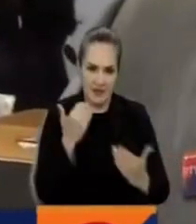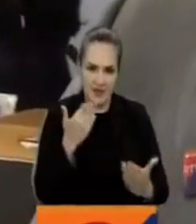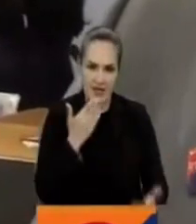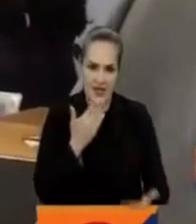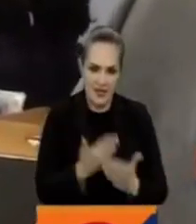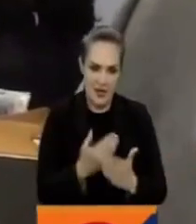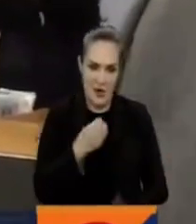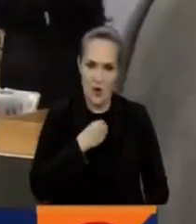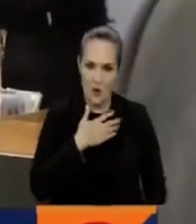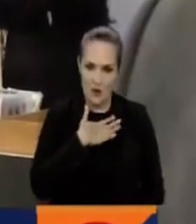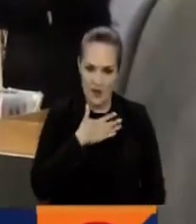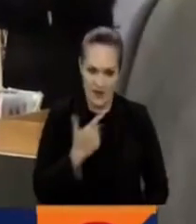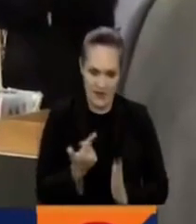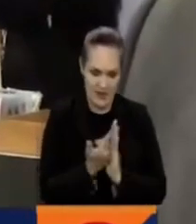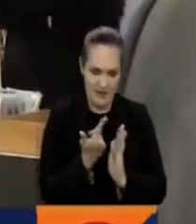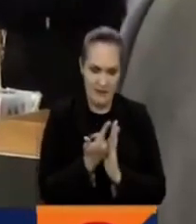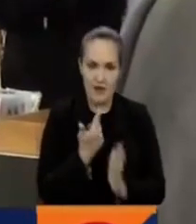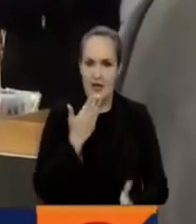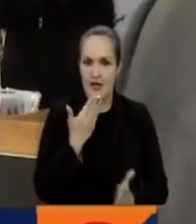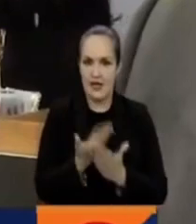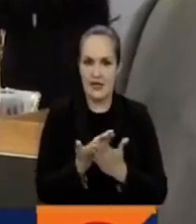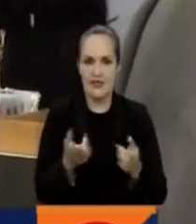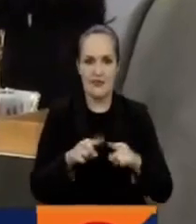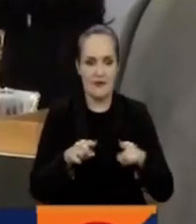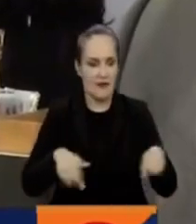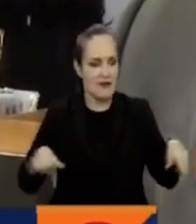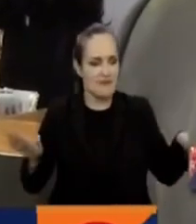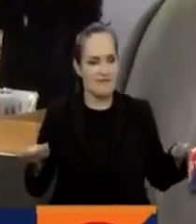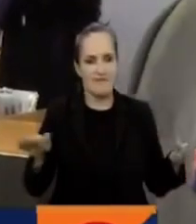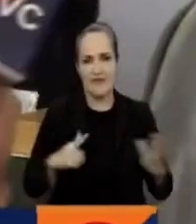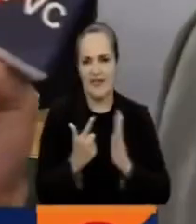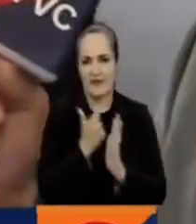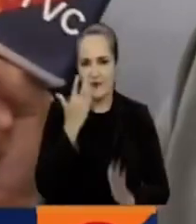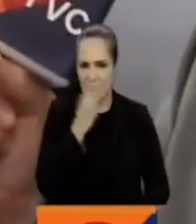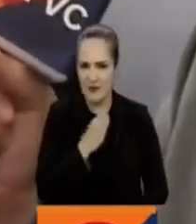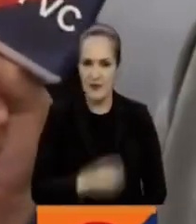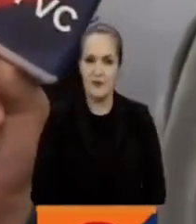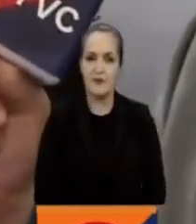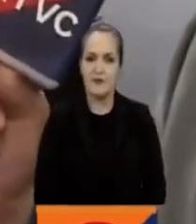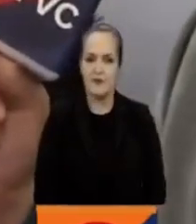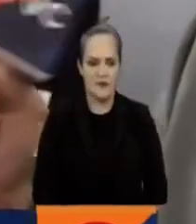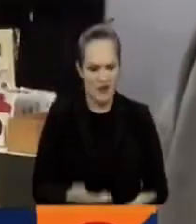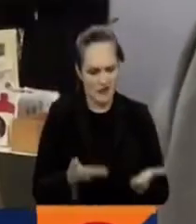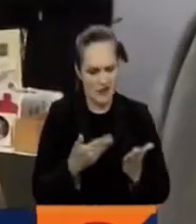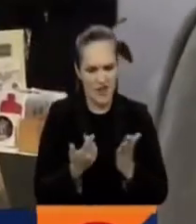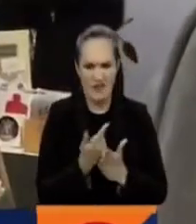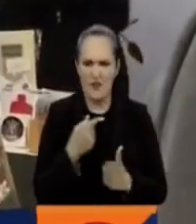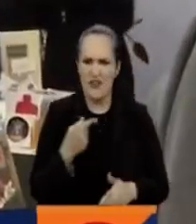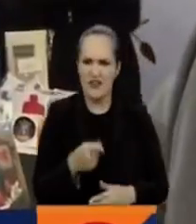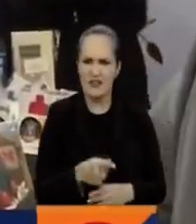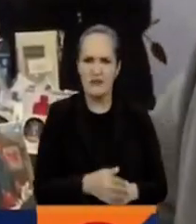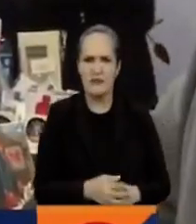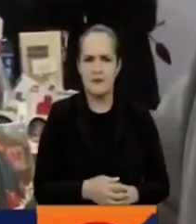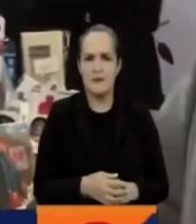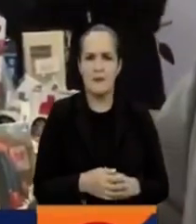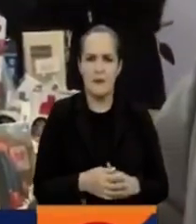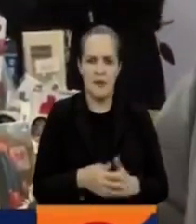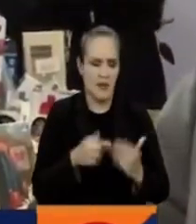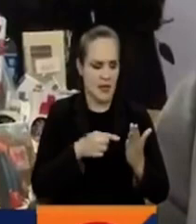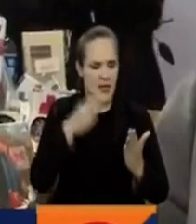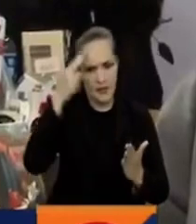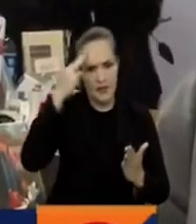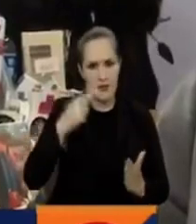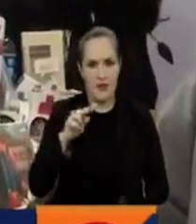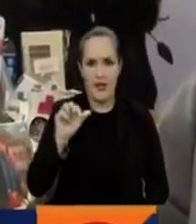la oportunidad a Paloma y por abrir las alas de este hermoso libro. Bueno, cuéntanos, ¿qué nos ofrece tu libro? Bueno, Paloma es la historia de